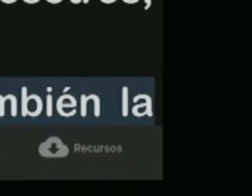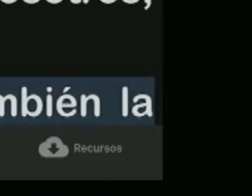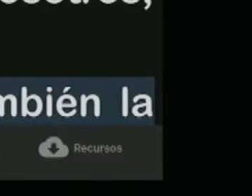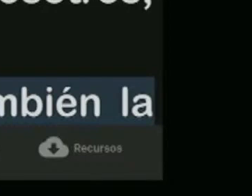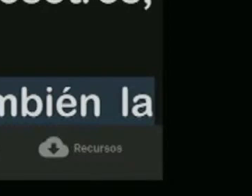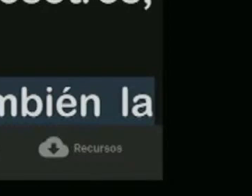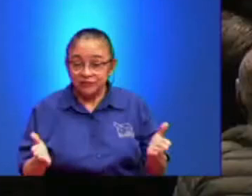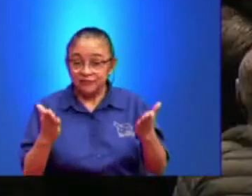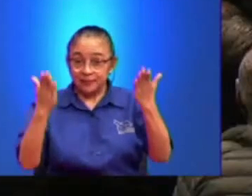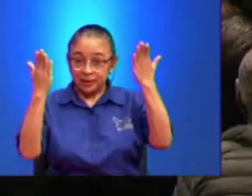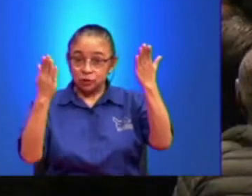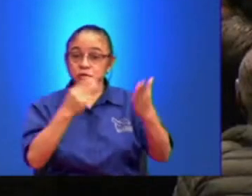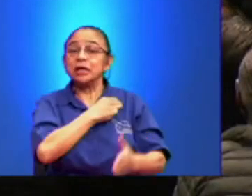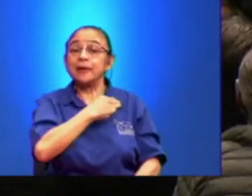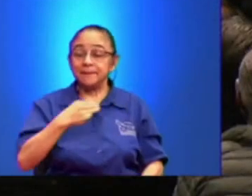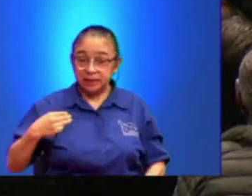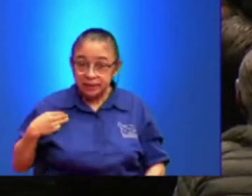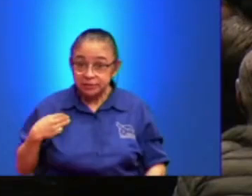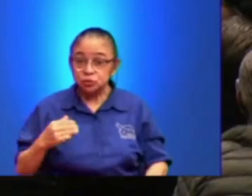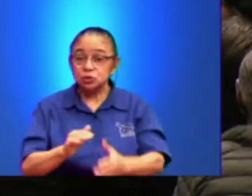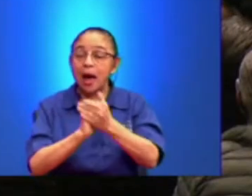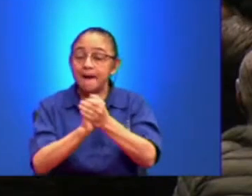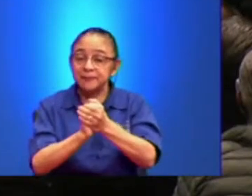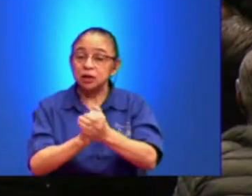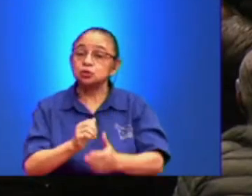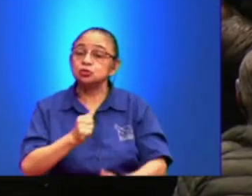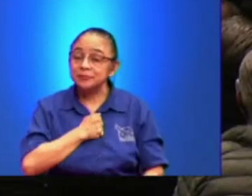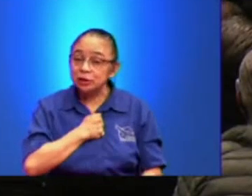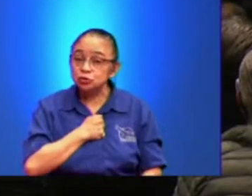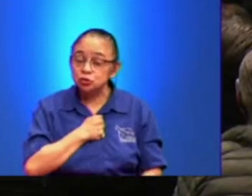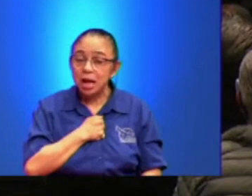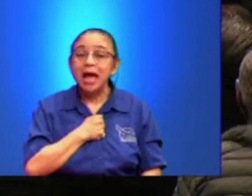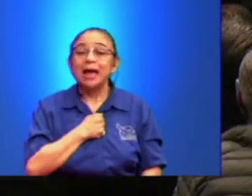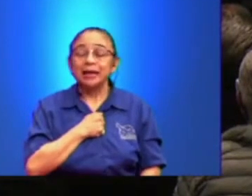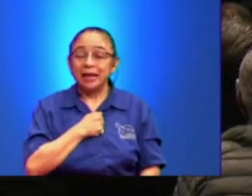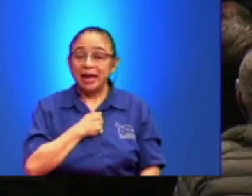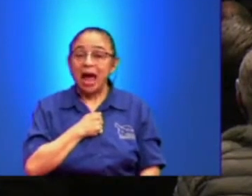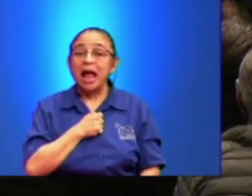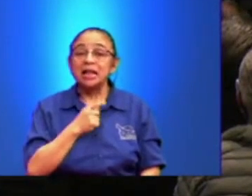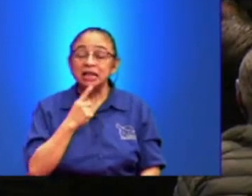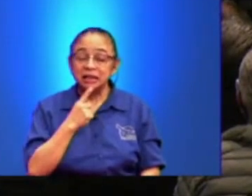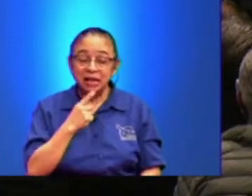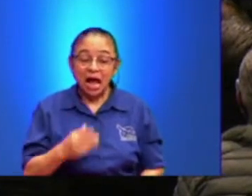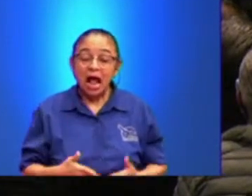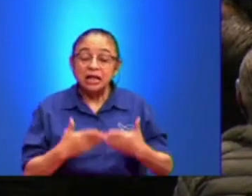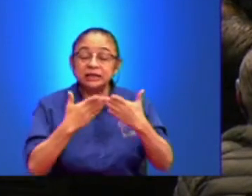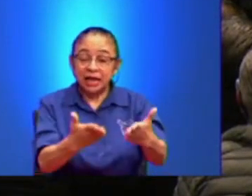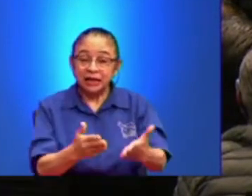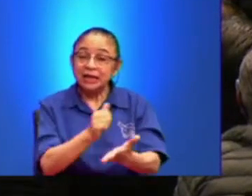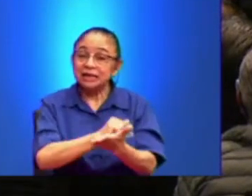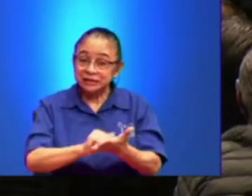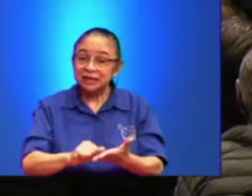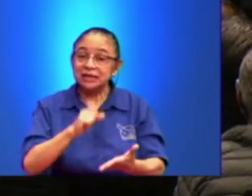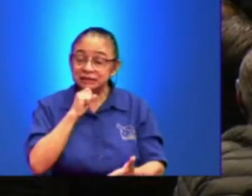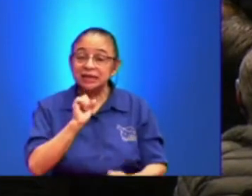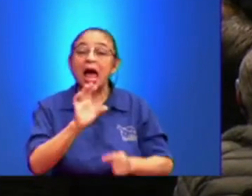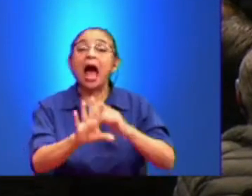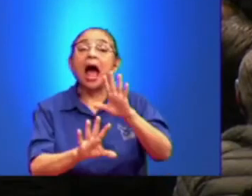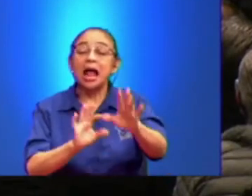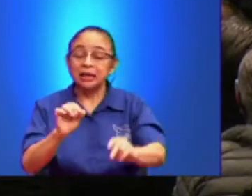si de ministros compañeros y amigos míos que cuando le administrado la santa cena a alguien